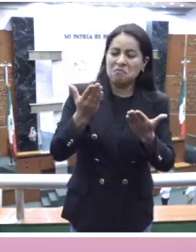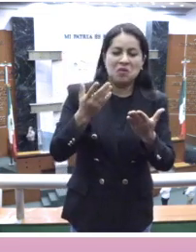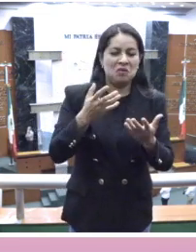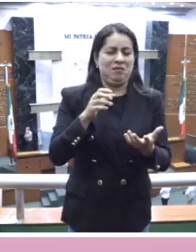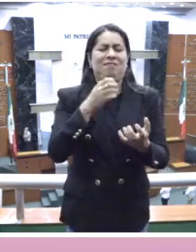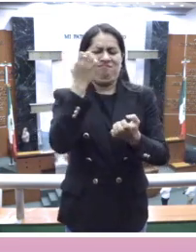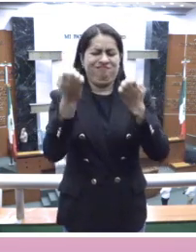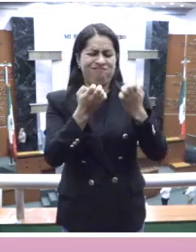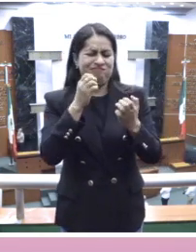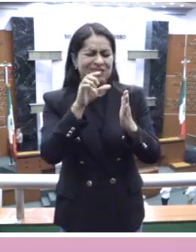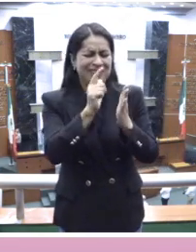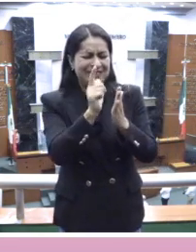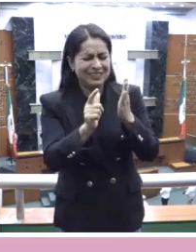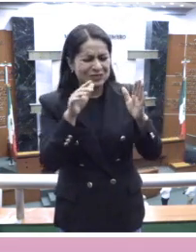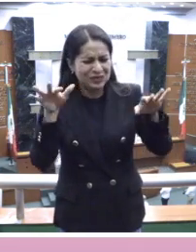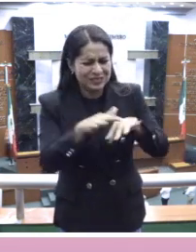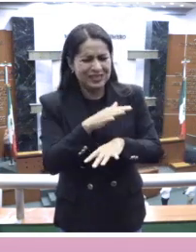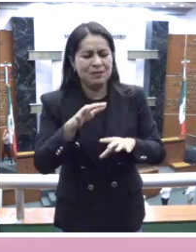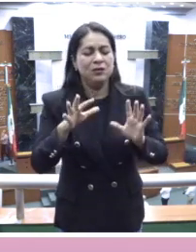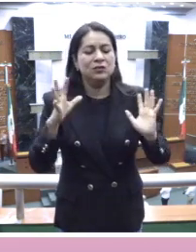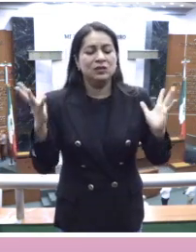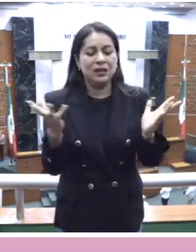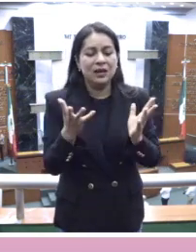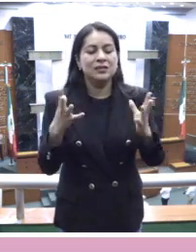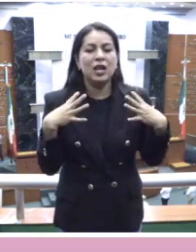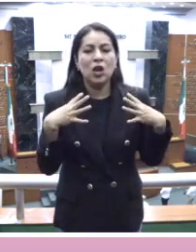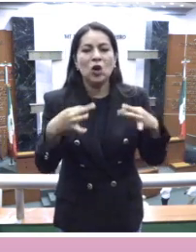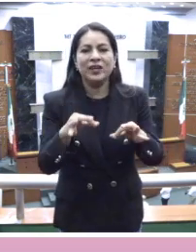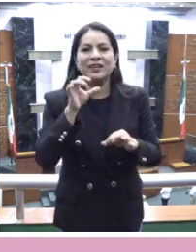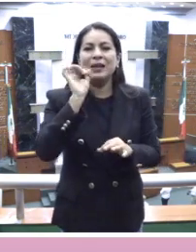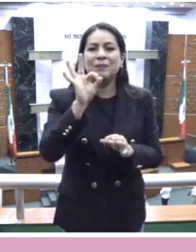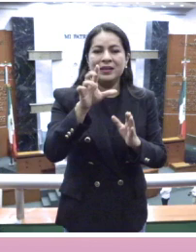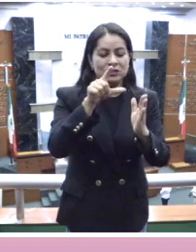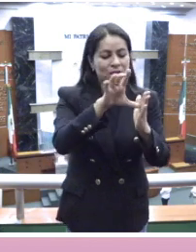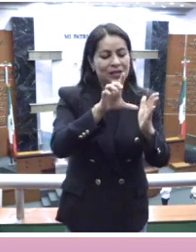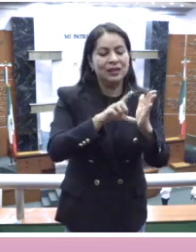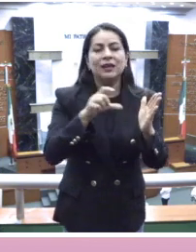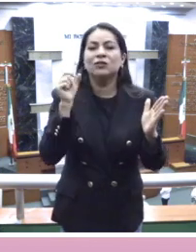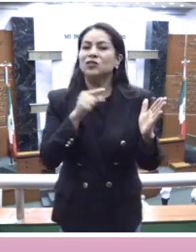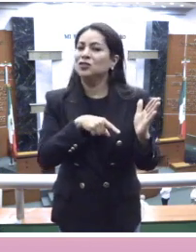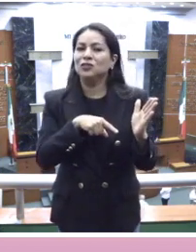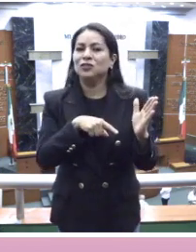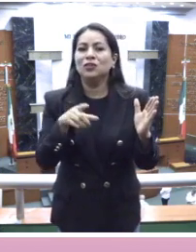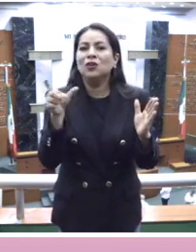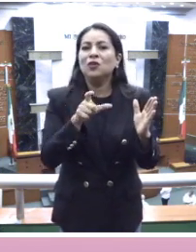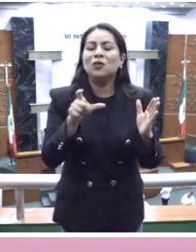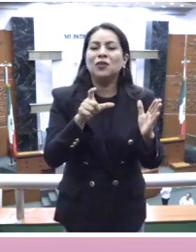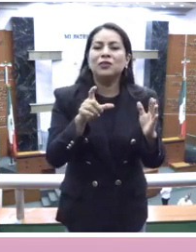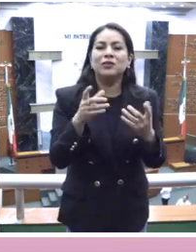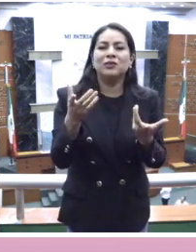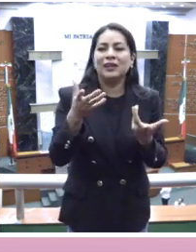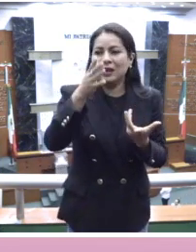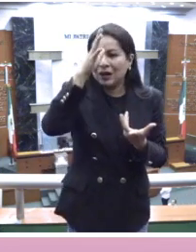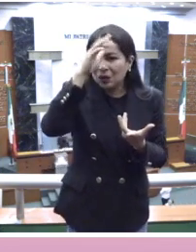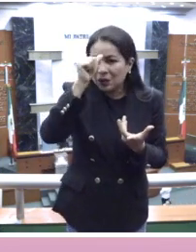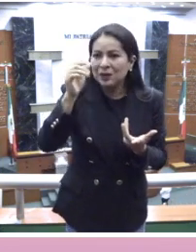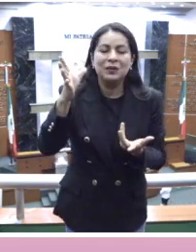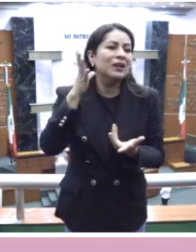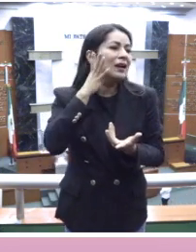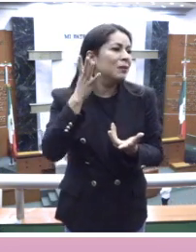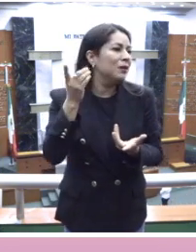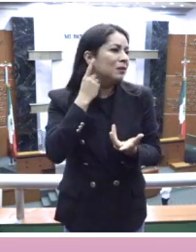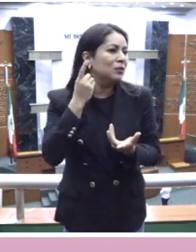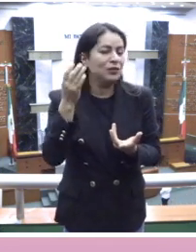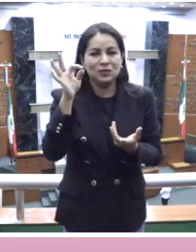que corresponden al diseño original del Poder Constituyente, cuando se amalgama el consentimiento del Congreso de la